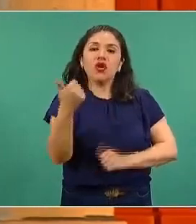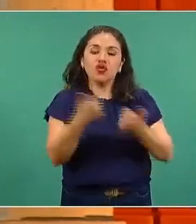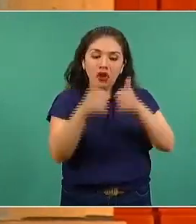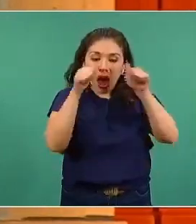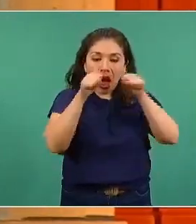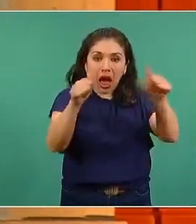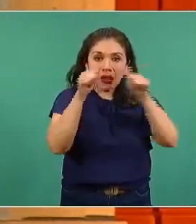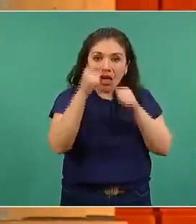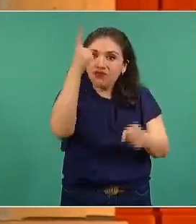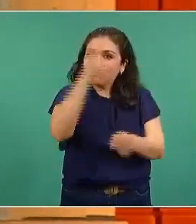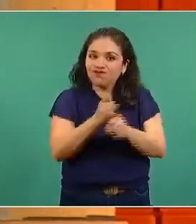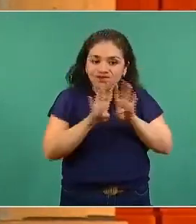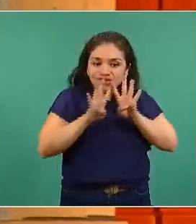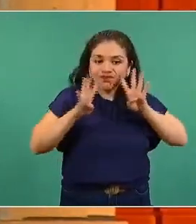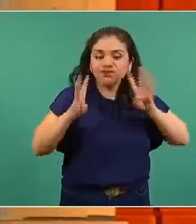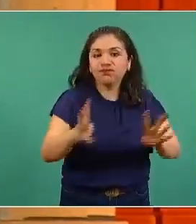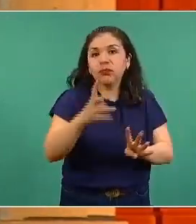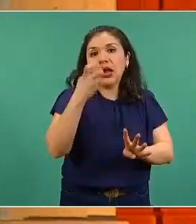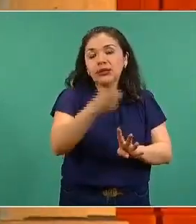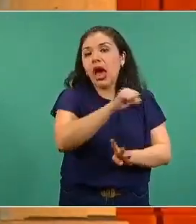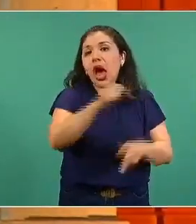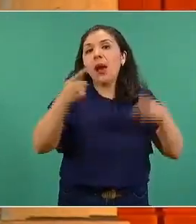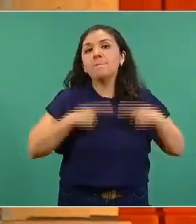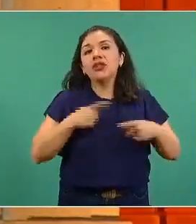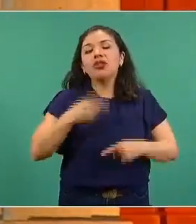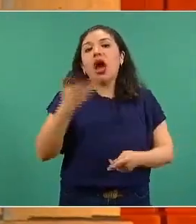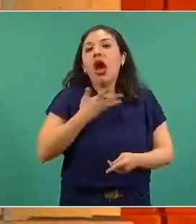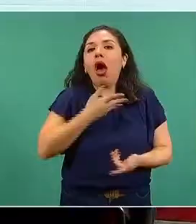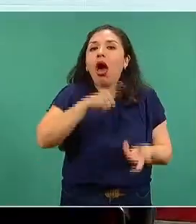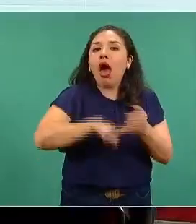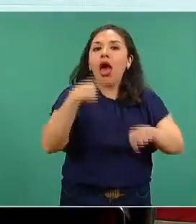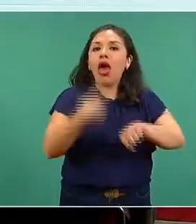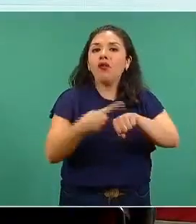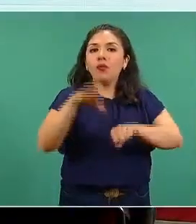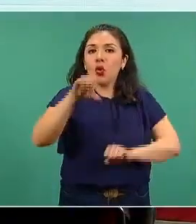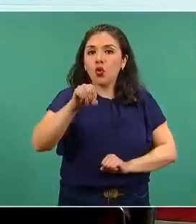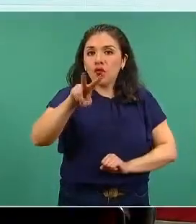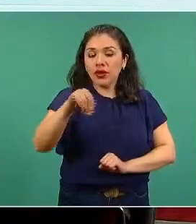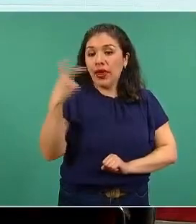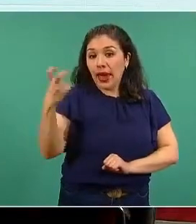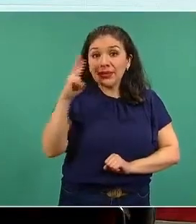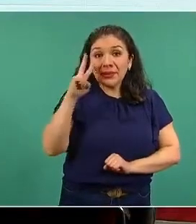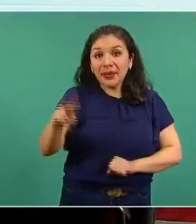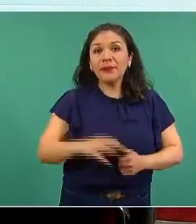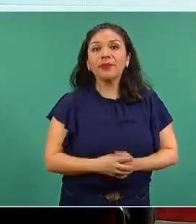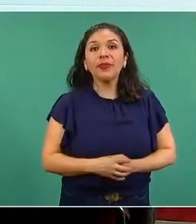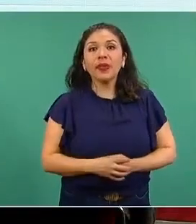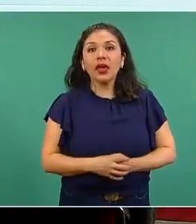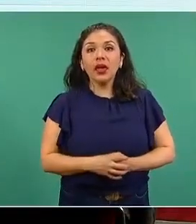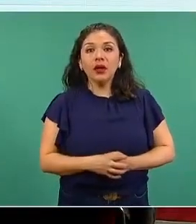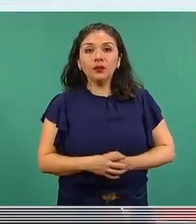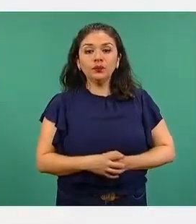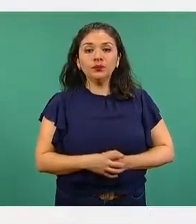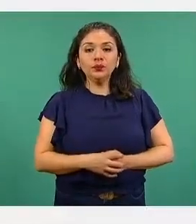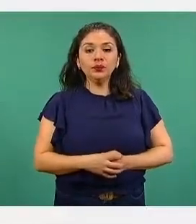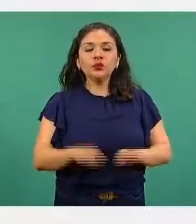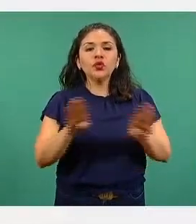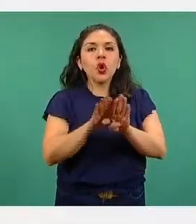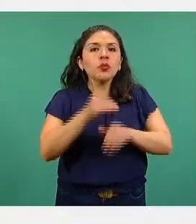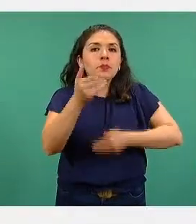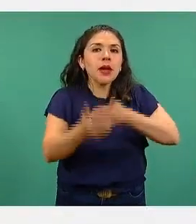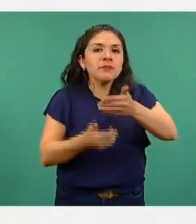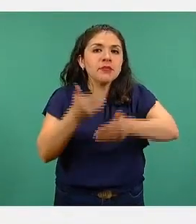de primera línea, es decir, de personas que padecen COVID. Y aquí vemos la curva de avance